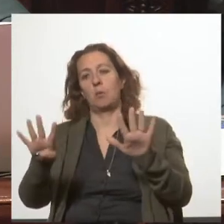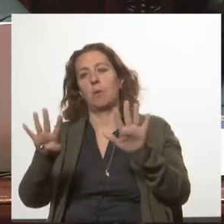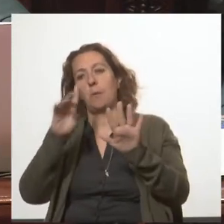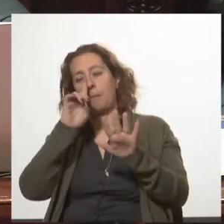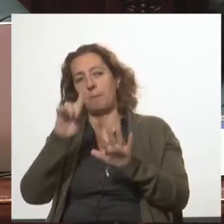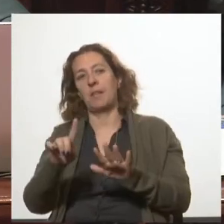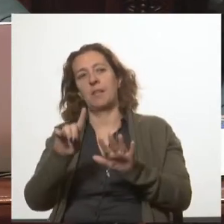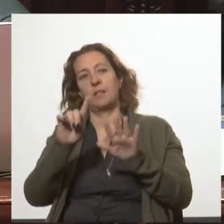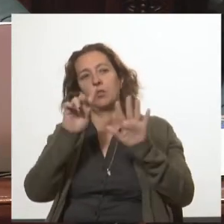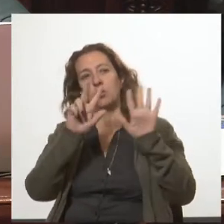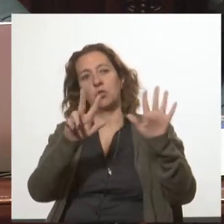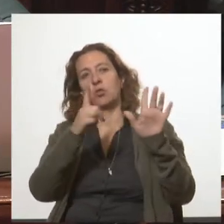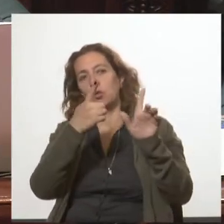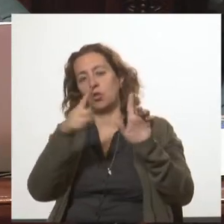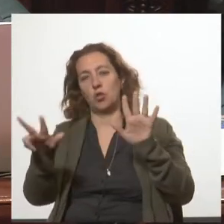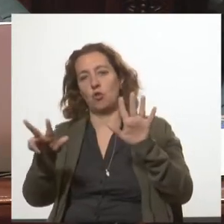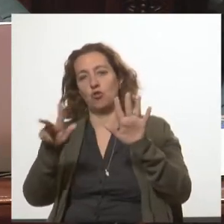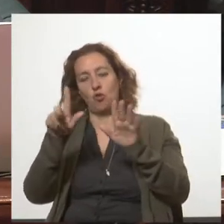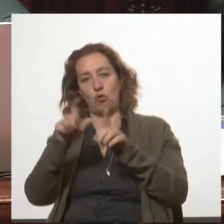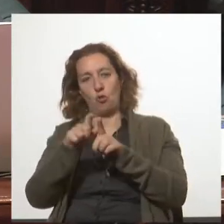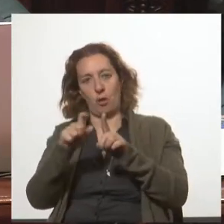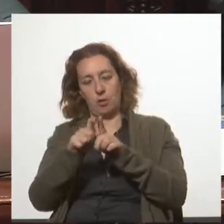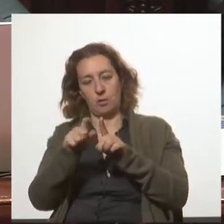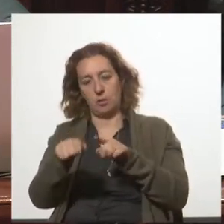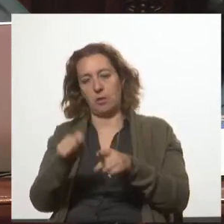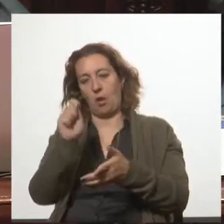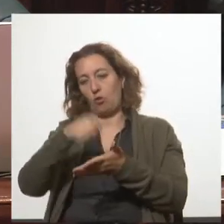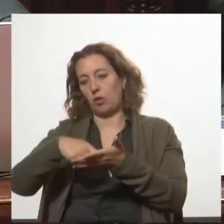dólares estas contrataciones